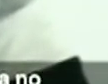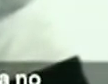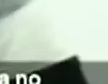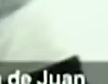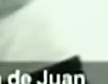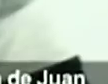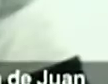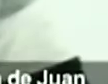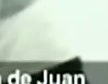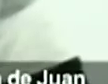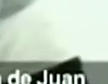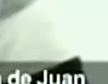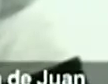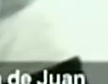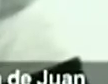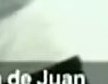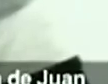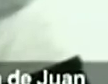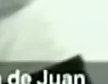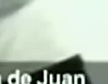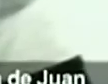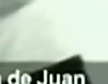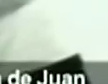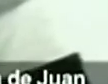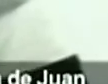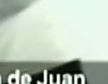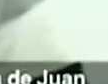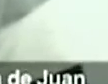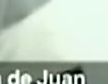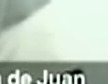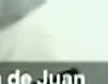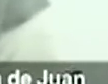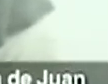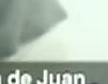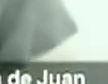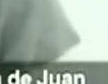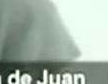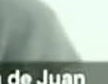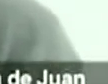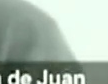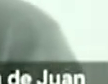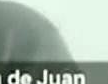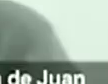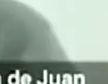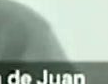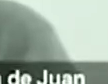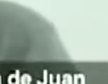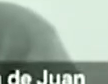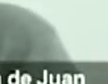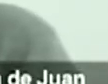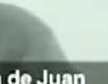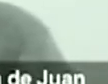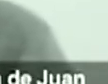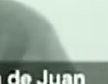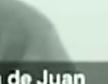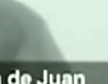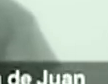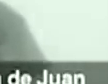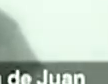paraíso, Menor nos relata que viene la caravana de Juan Guaidó,